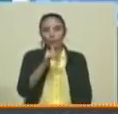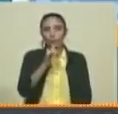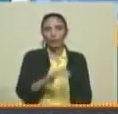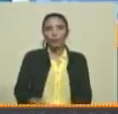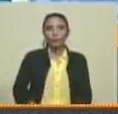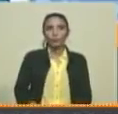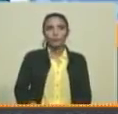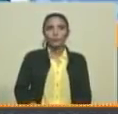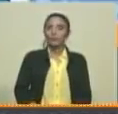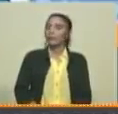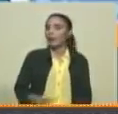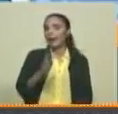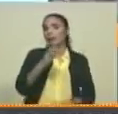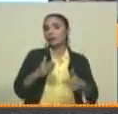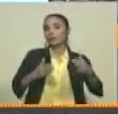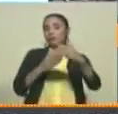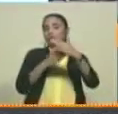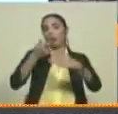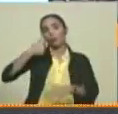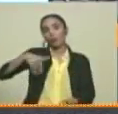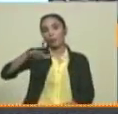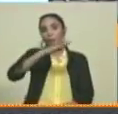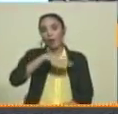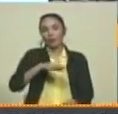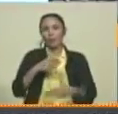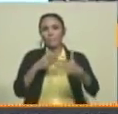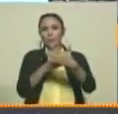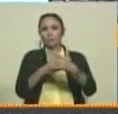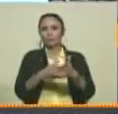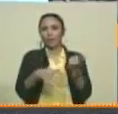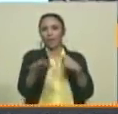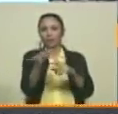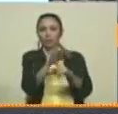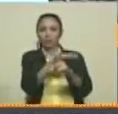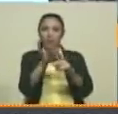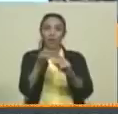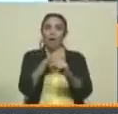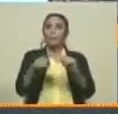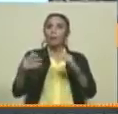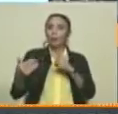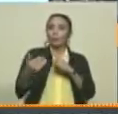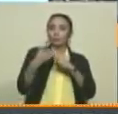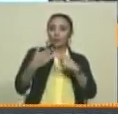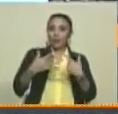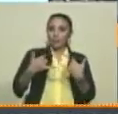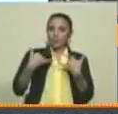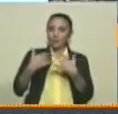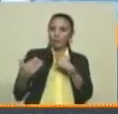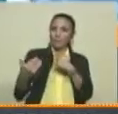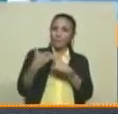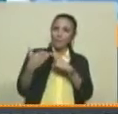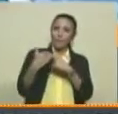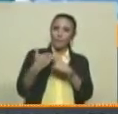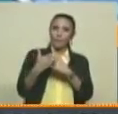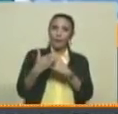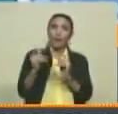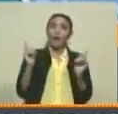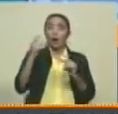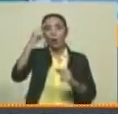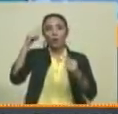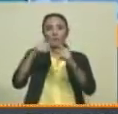Todo eso fue contra el pueblo, pero al final fue contra mí, porque venían por mí.